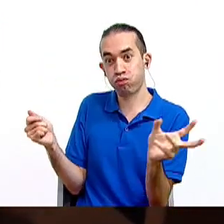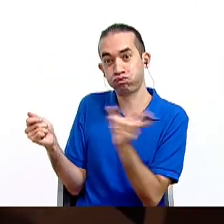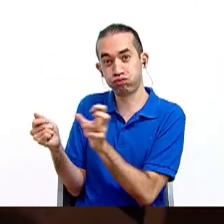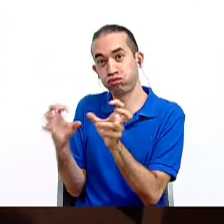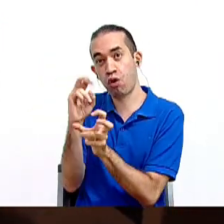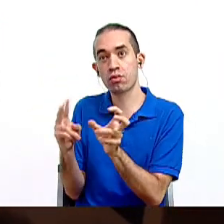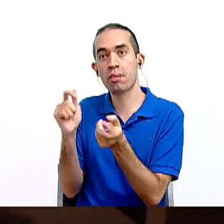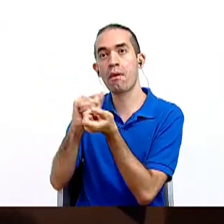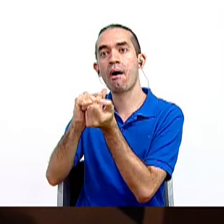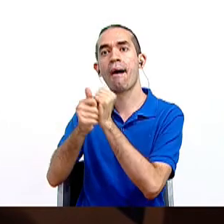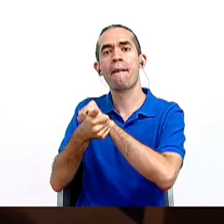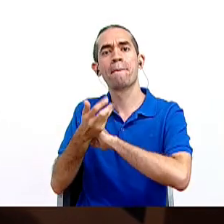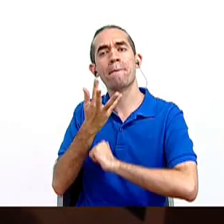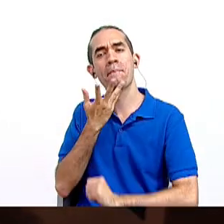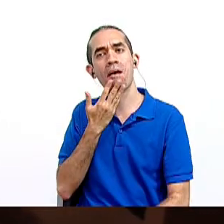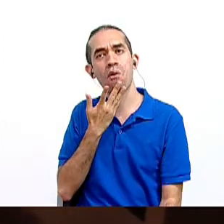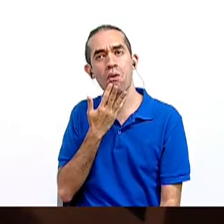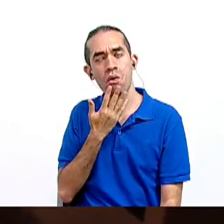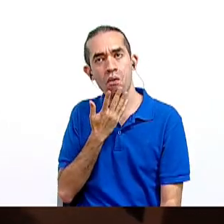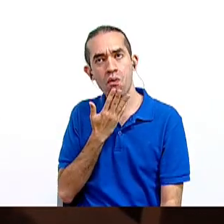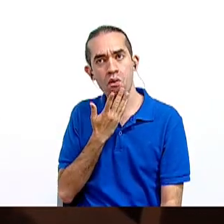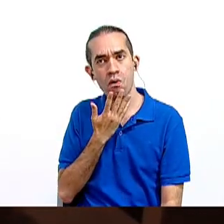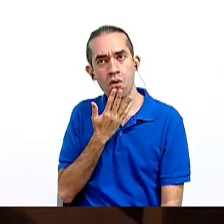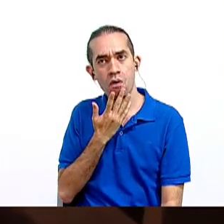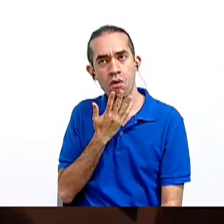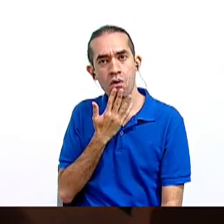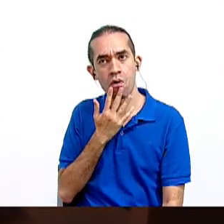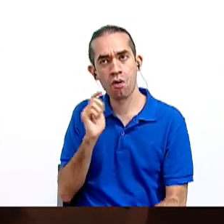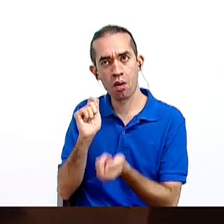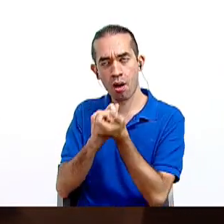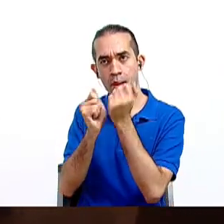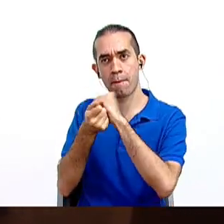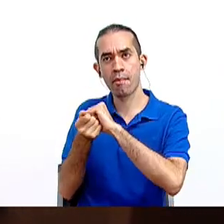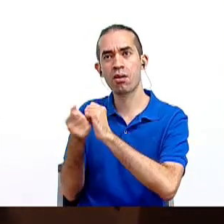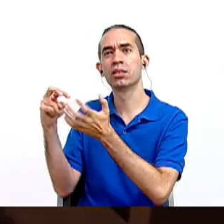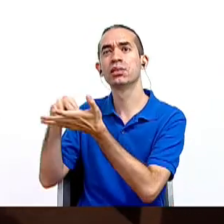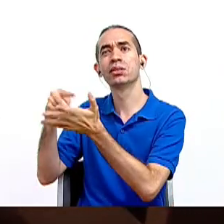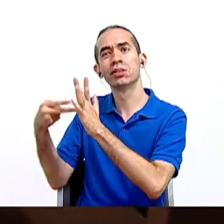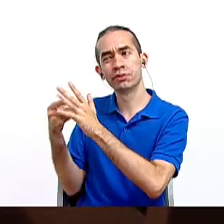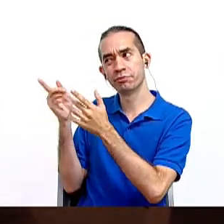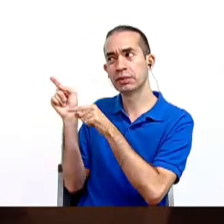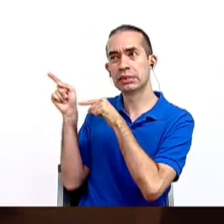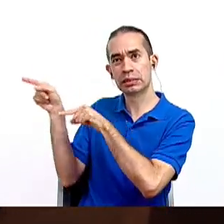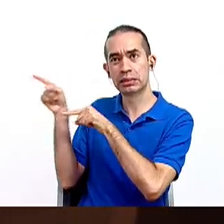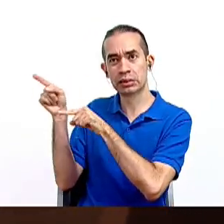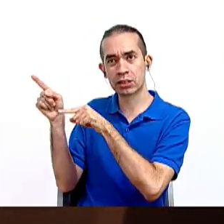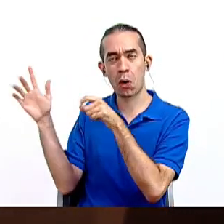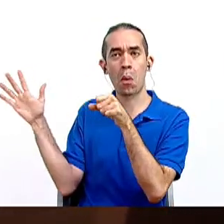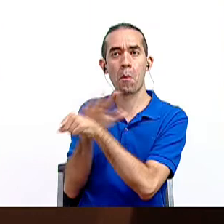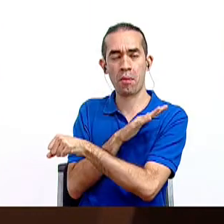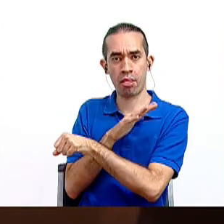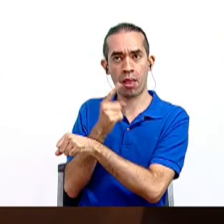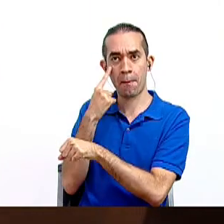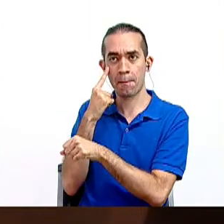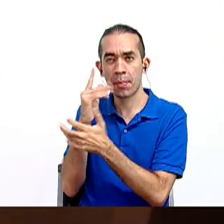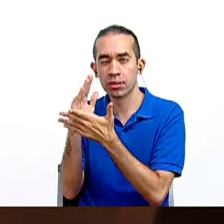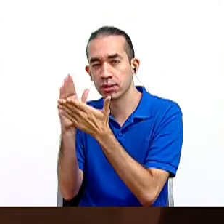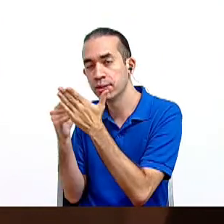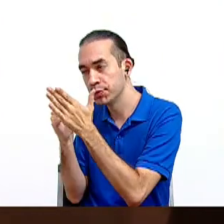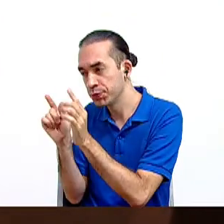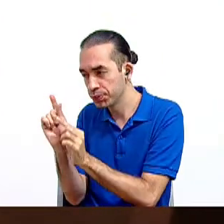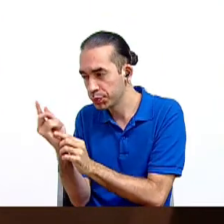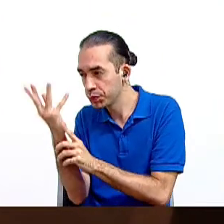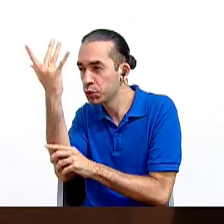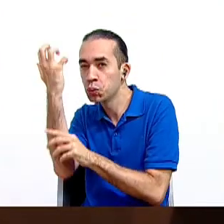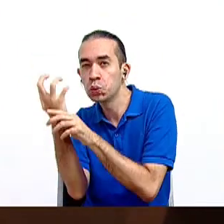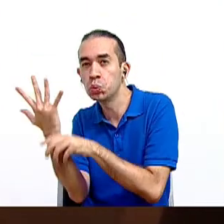la coloración de la llama. Ese cambio de color significa que hay una combustión completa. Vean cómo cambia en el centro